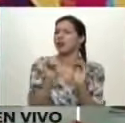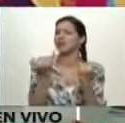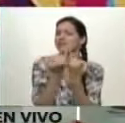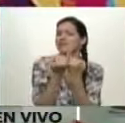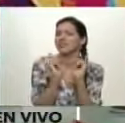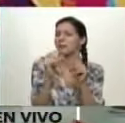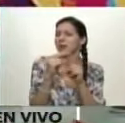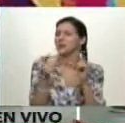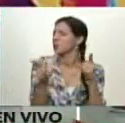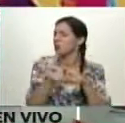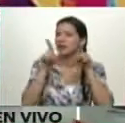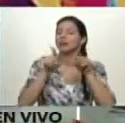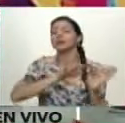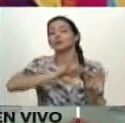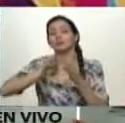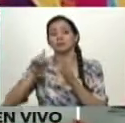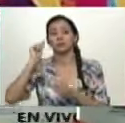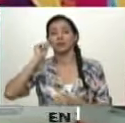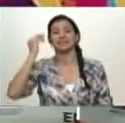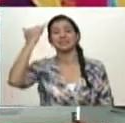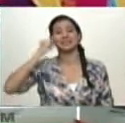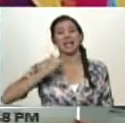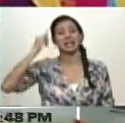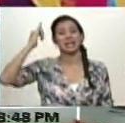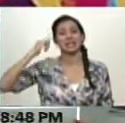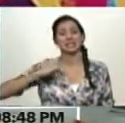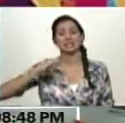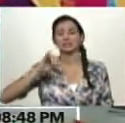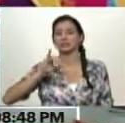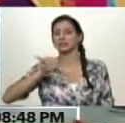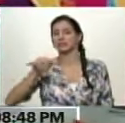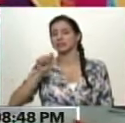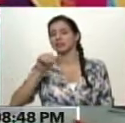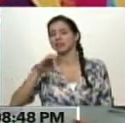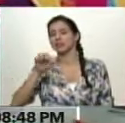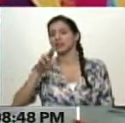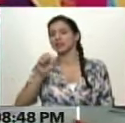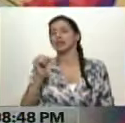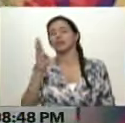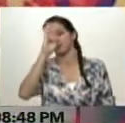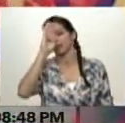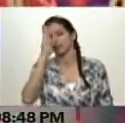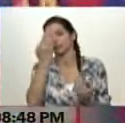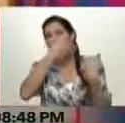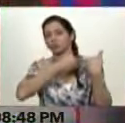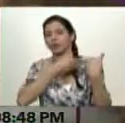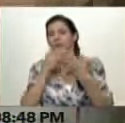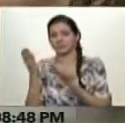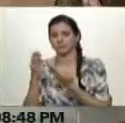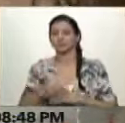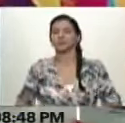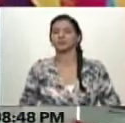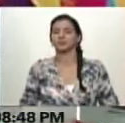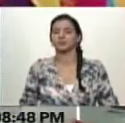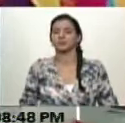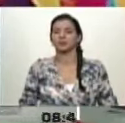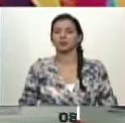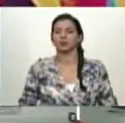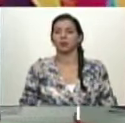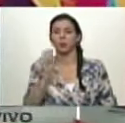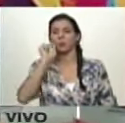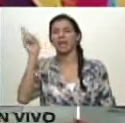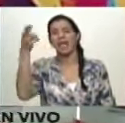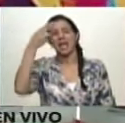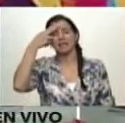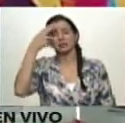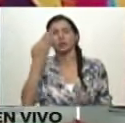A la compañera Jacqueline Farías, responsable del estado Barinas. Al compañero Héctor